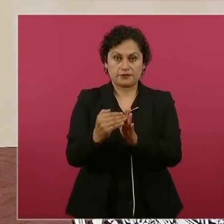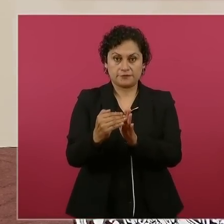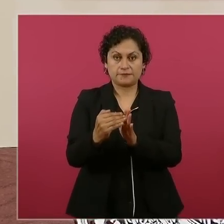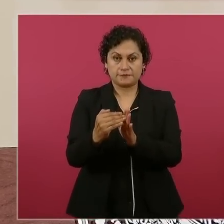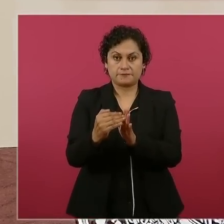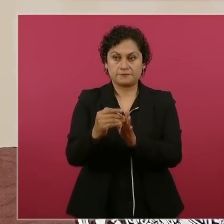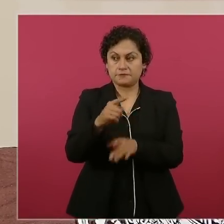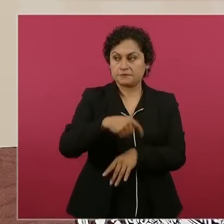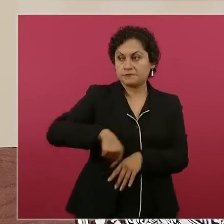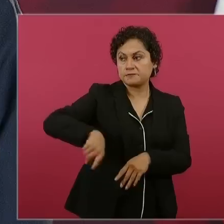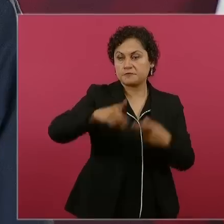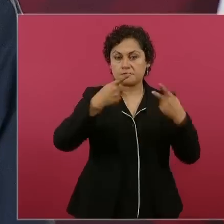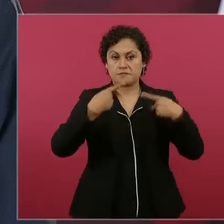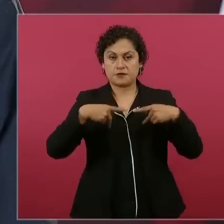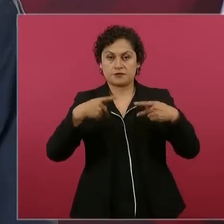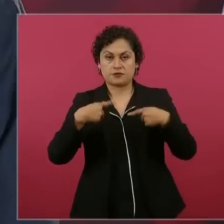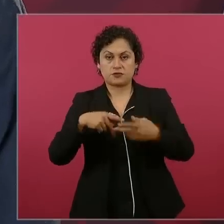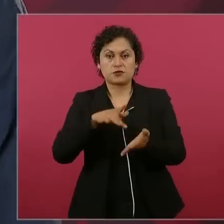de beneficiarios,